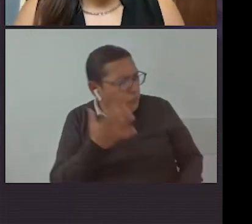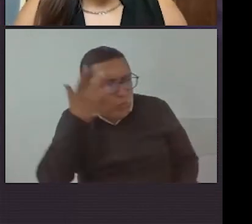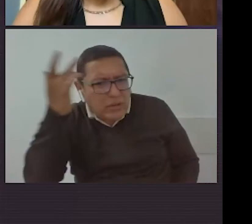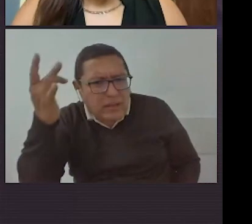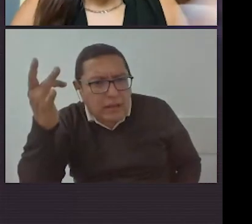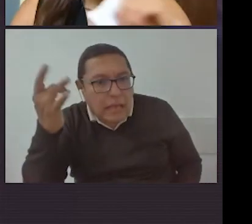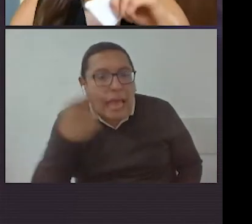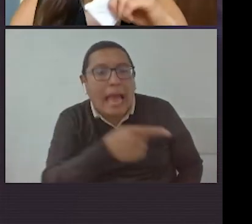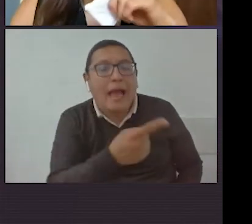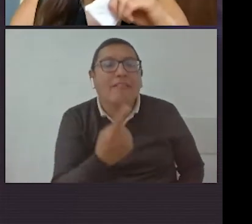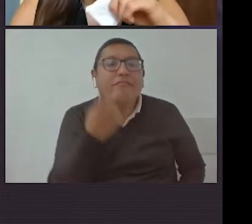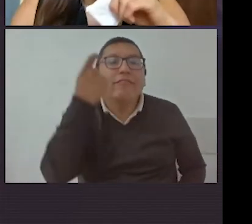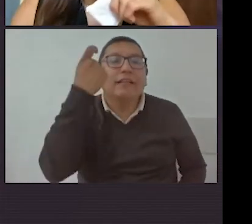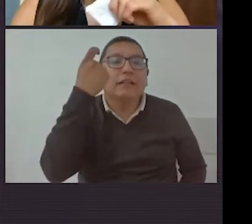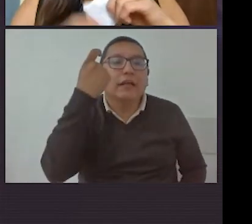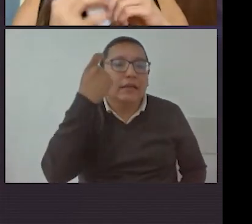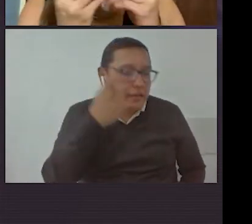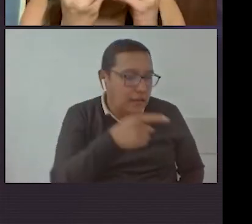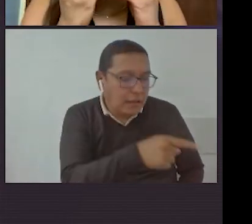Regresaron